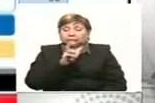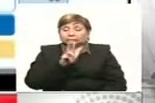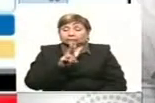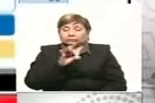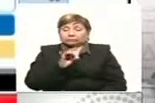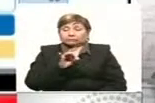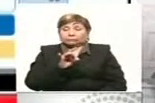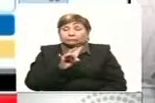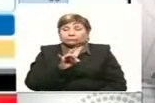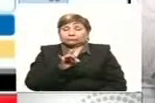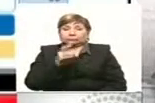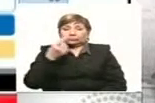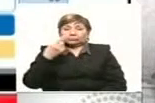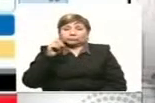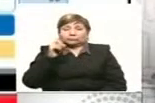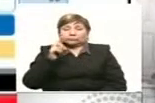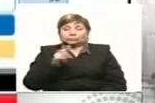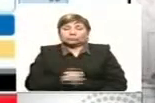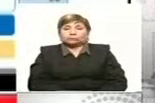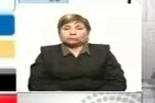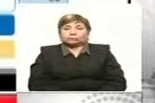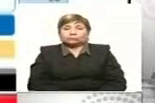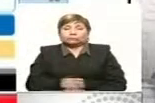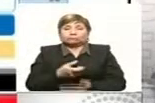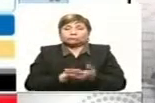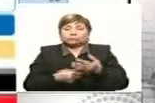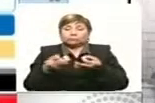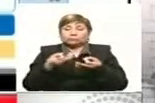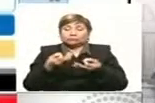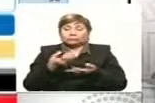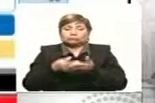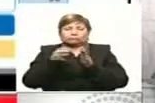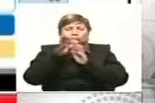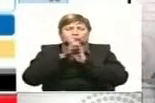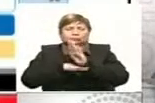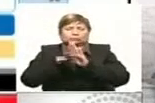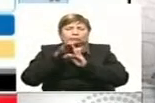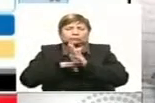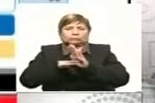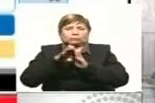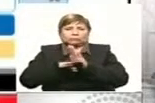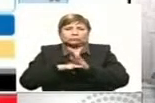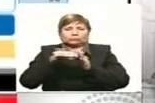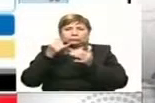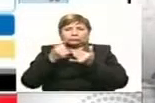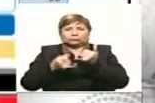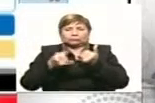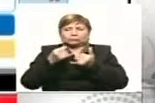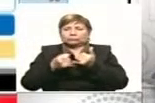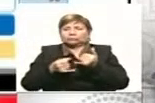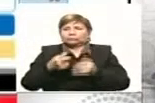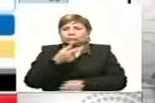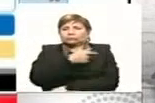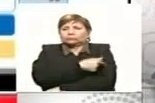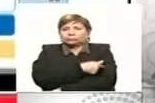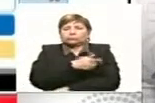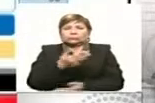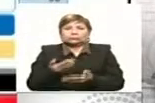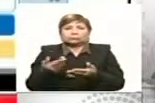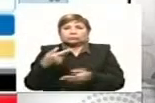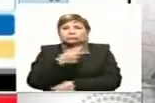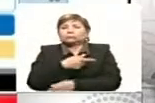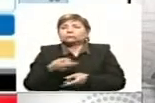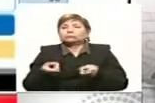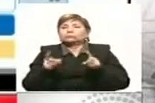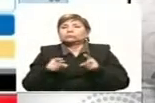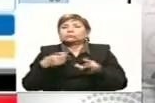428 millones, que por supuesto está muy por debajo del costo final de las vacunas, y que se pagan